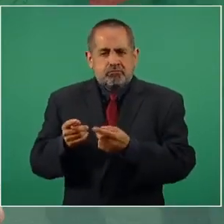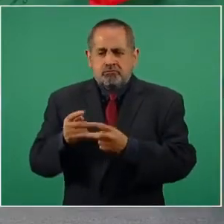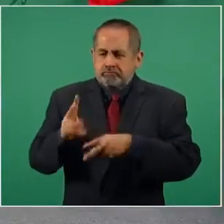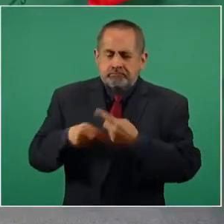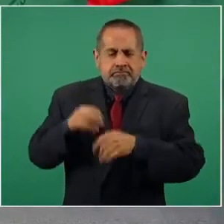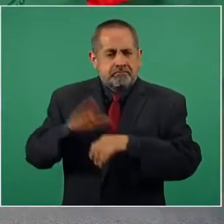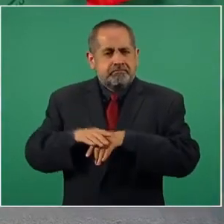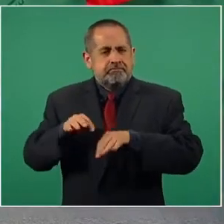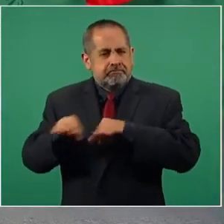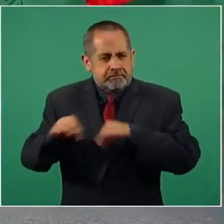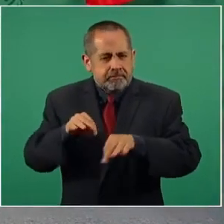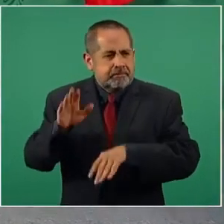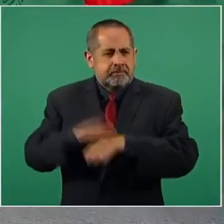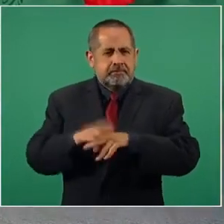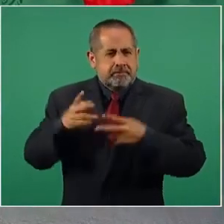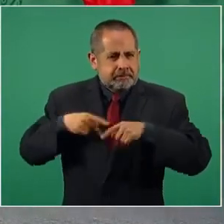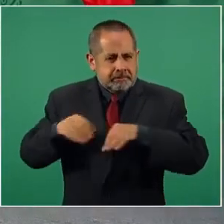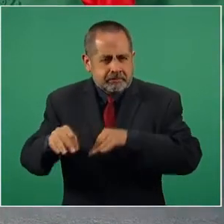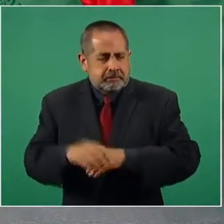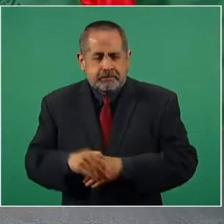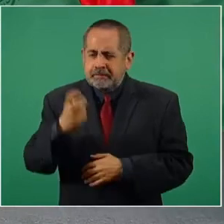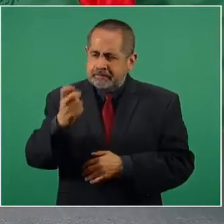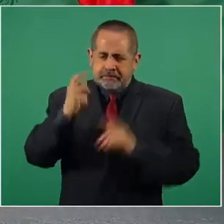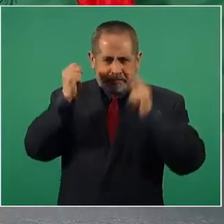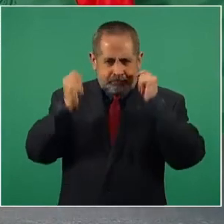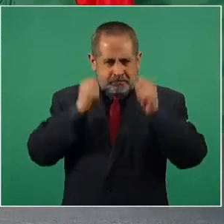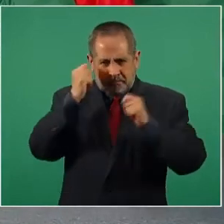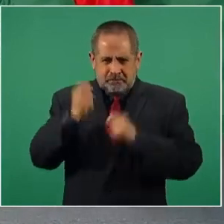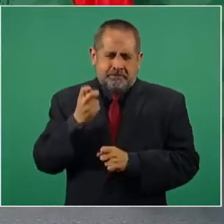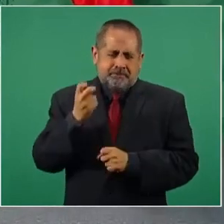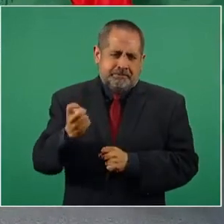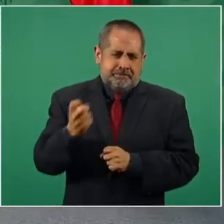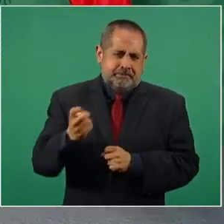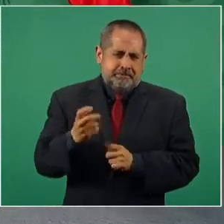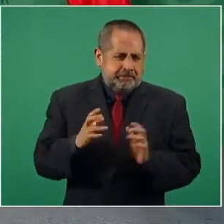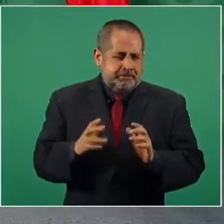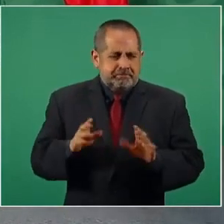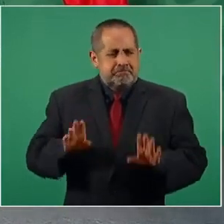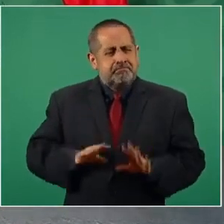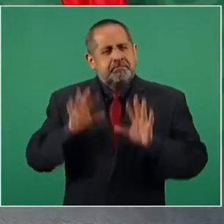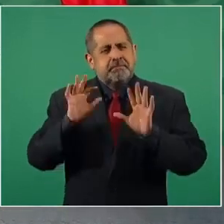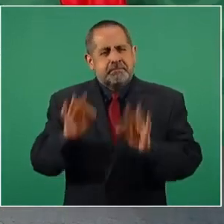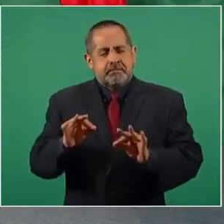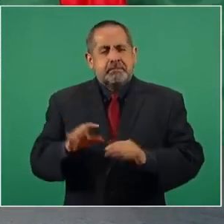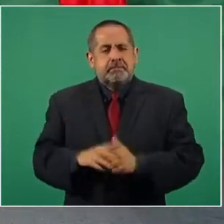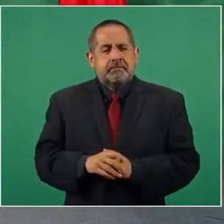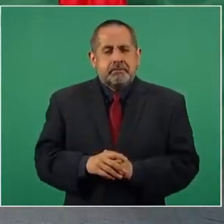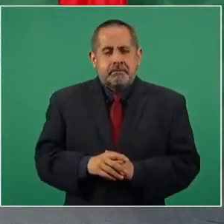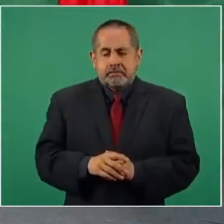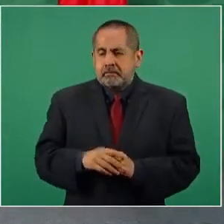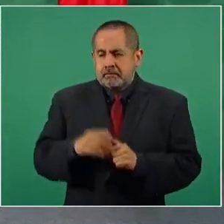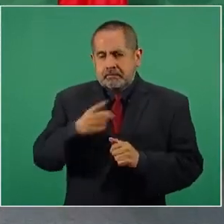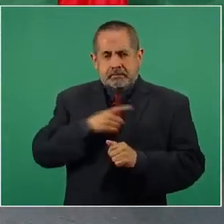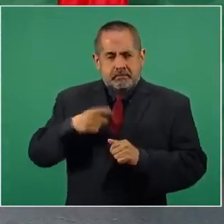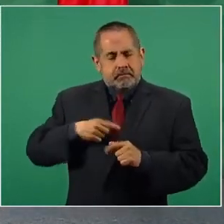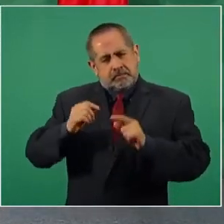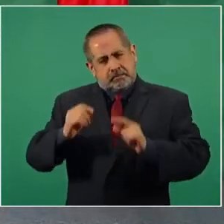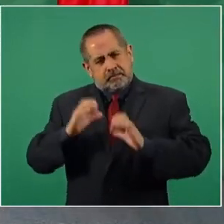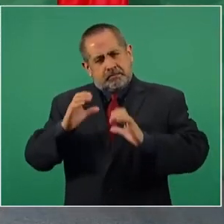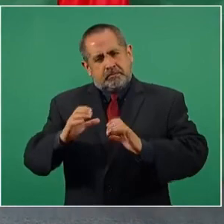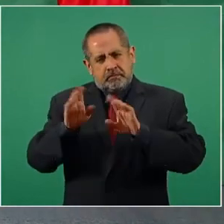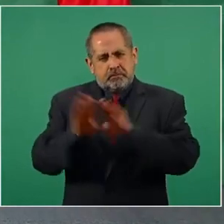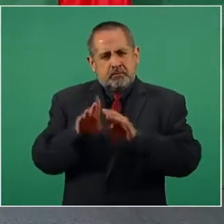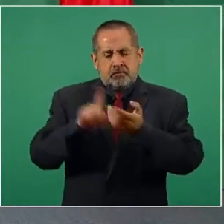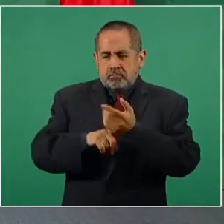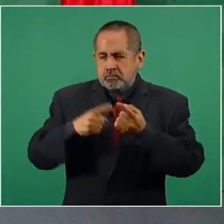que haya bienestar para los trabajadores. Entonces, el turismo tiene esas características. Desde luego, hay que cuidar el